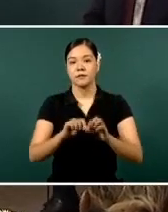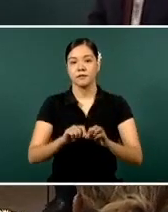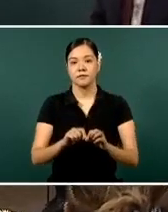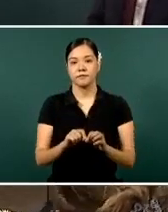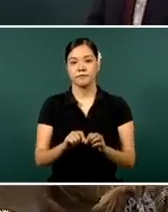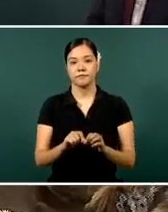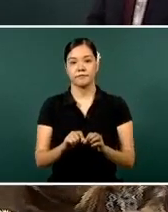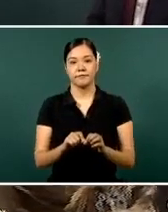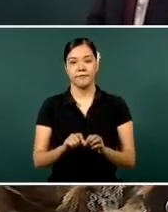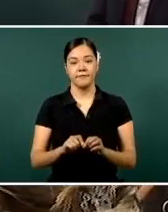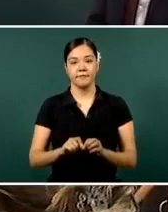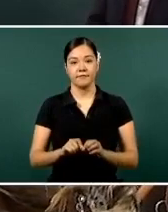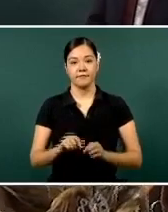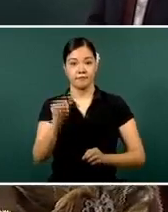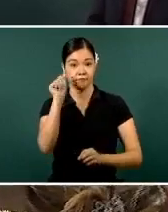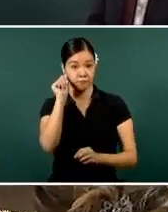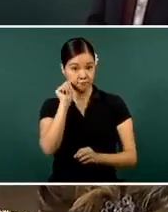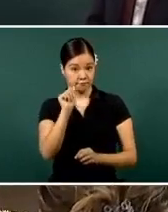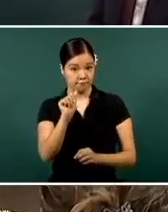Siempre